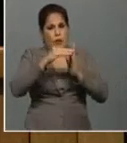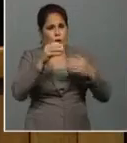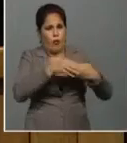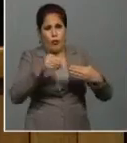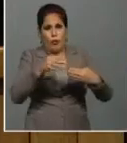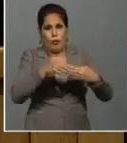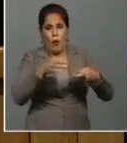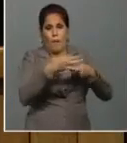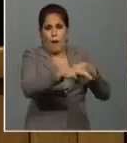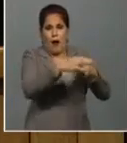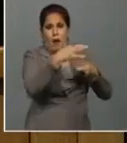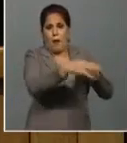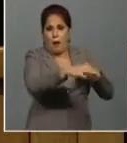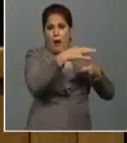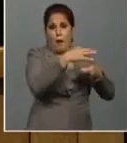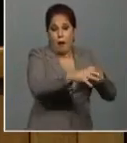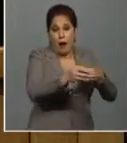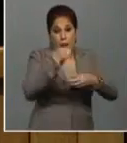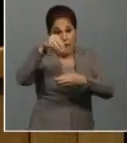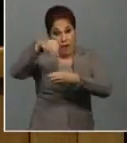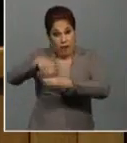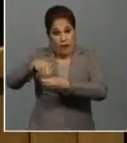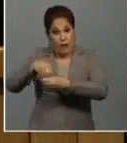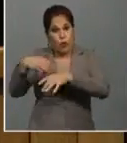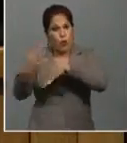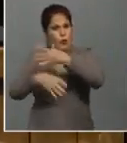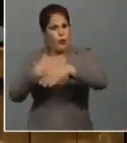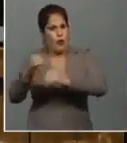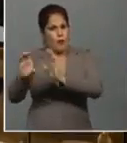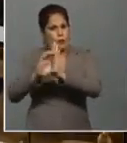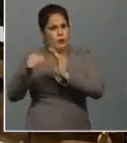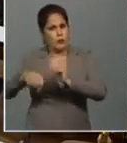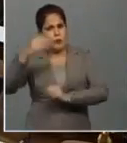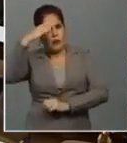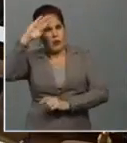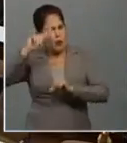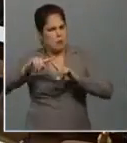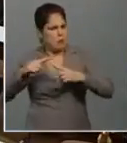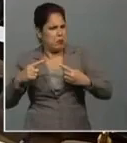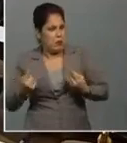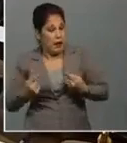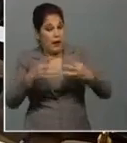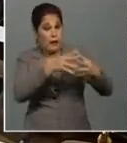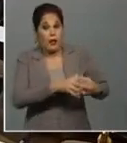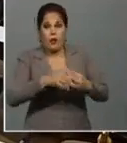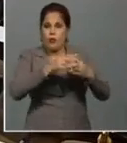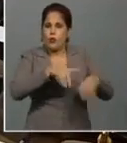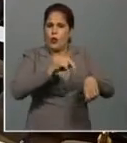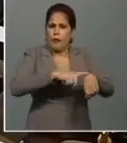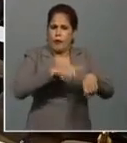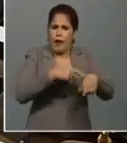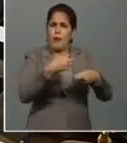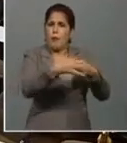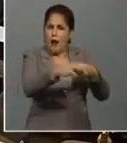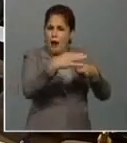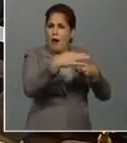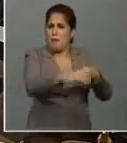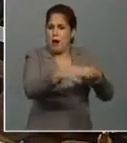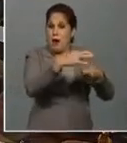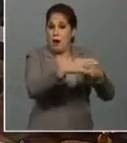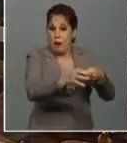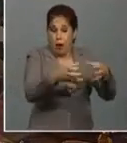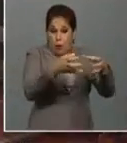a tratar de subvertir el orden constitucional cubano porque emplean tanto tiempo y recursos en tratar de